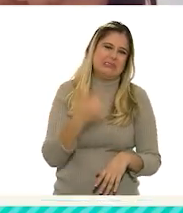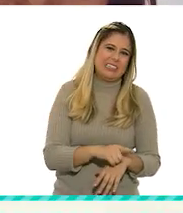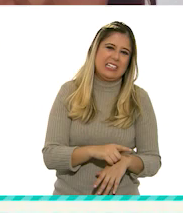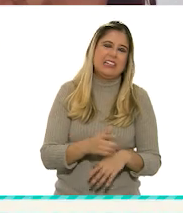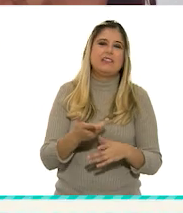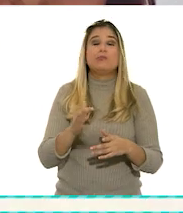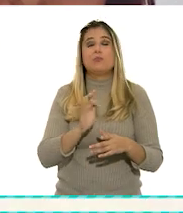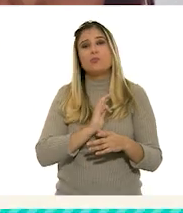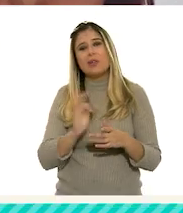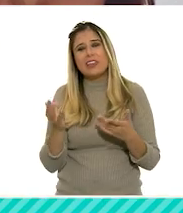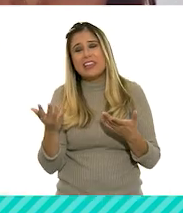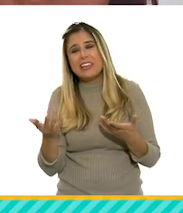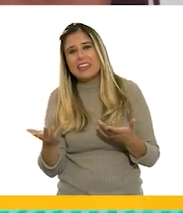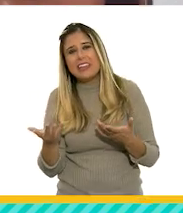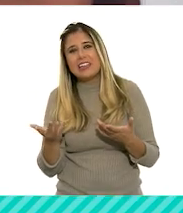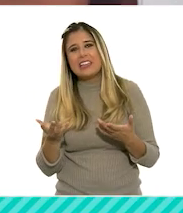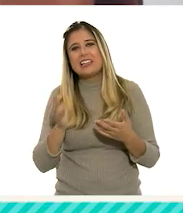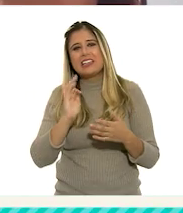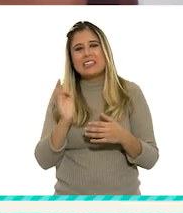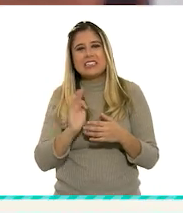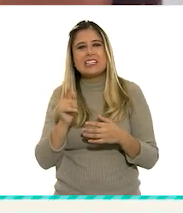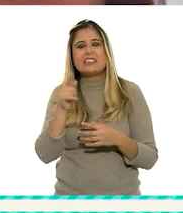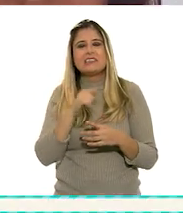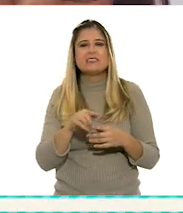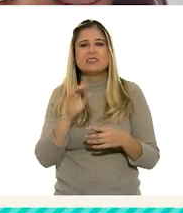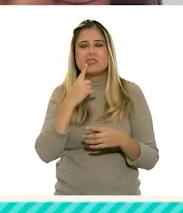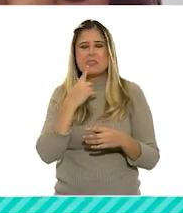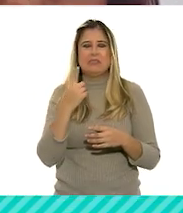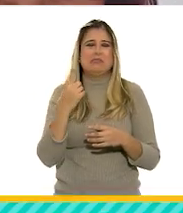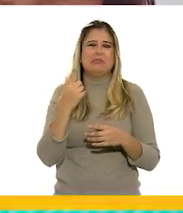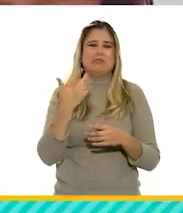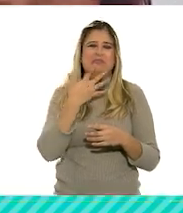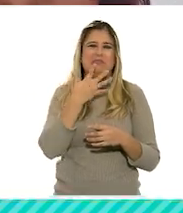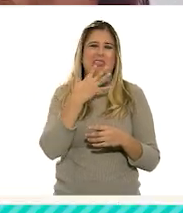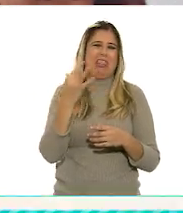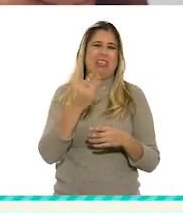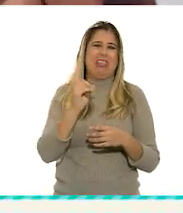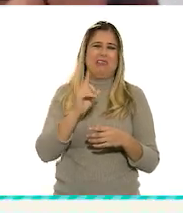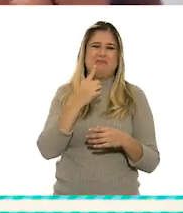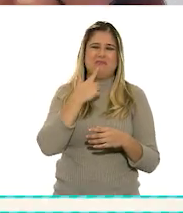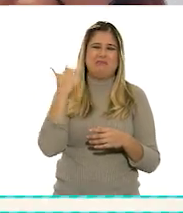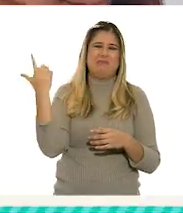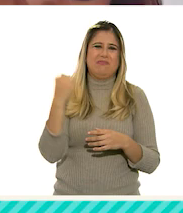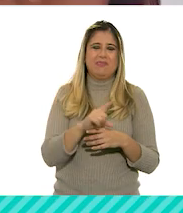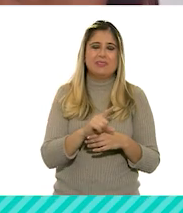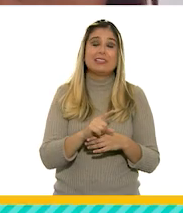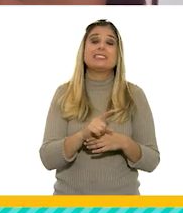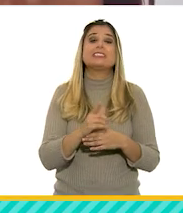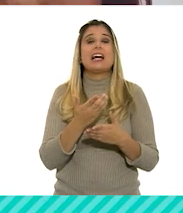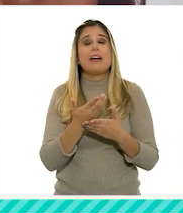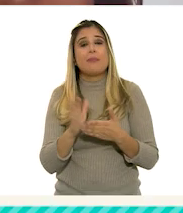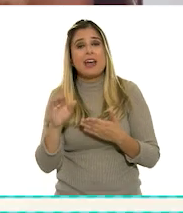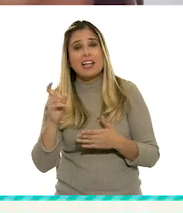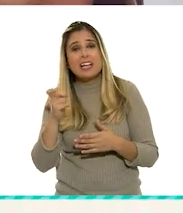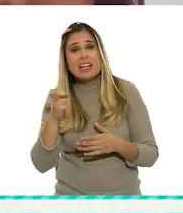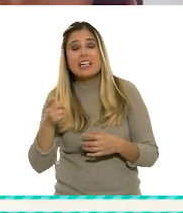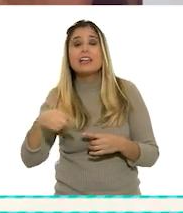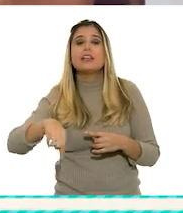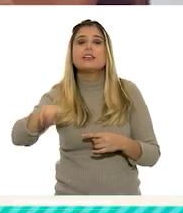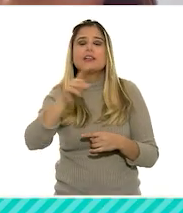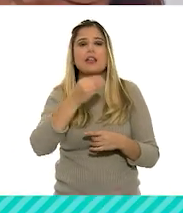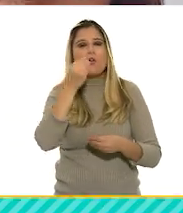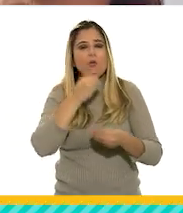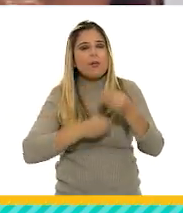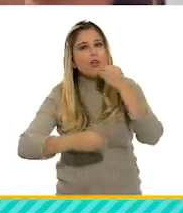nos pueden llegar a parecer desagradables. Y además de esto, cada alimento va a